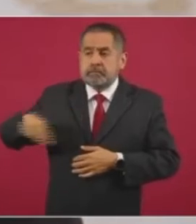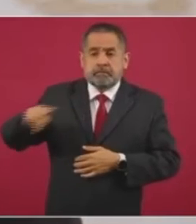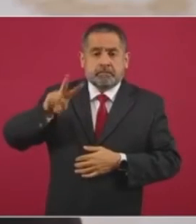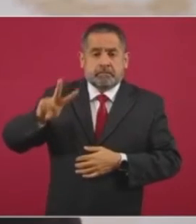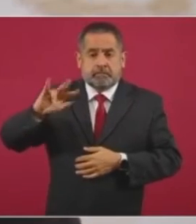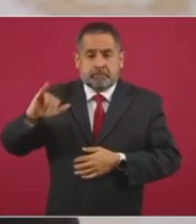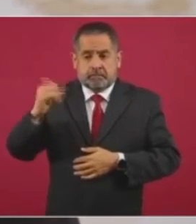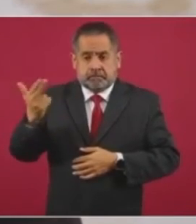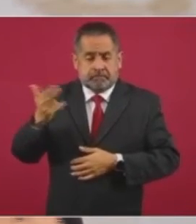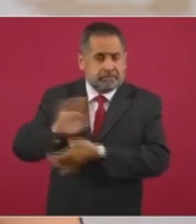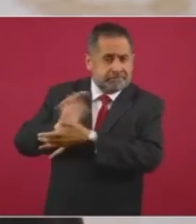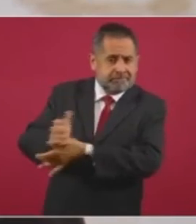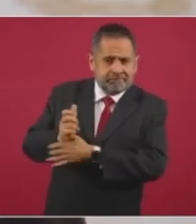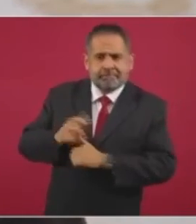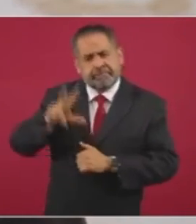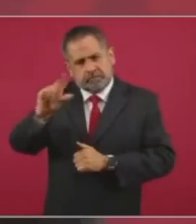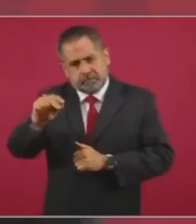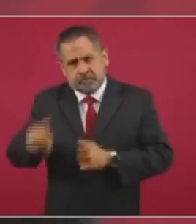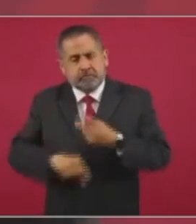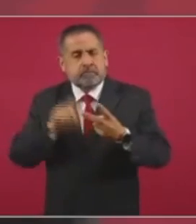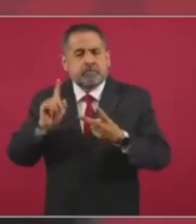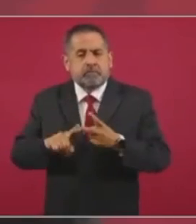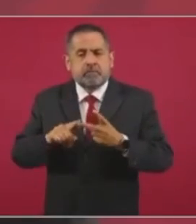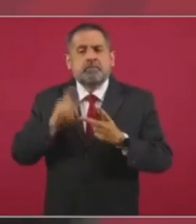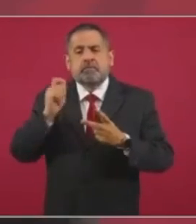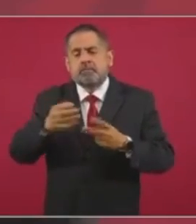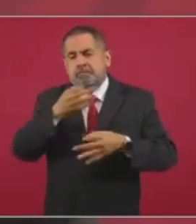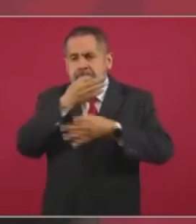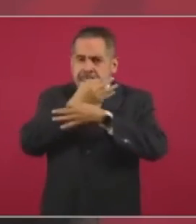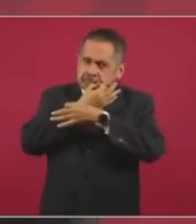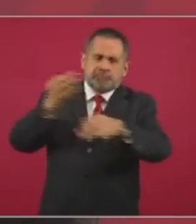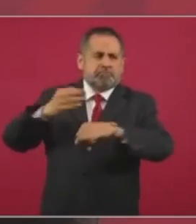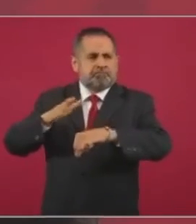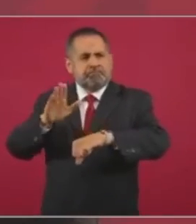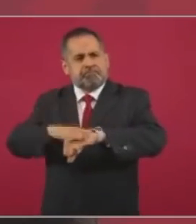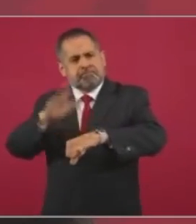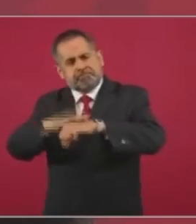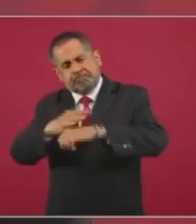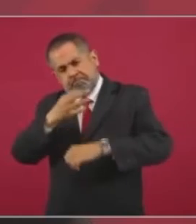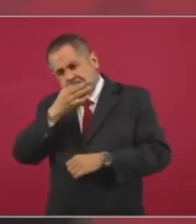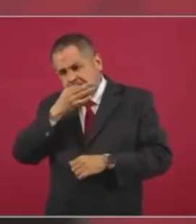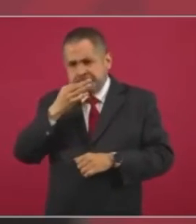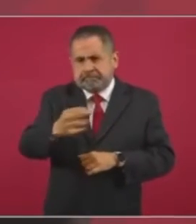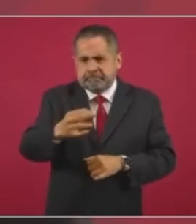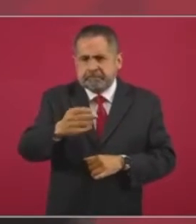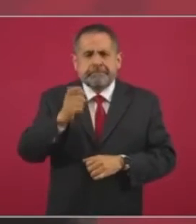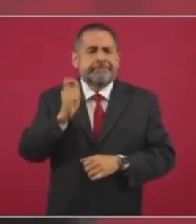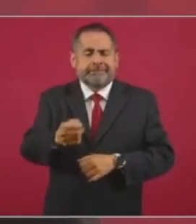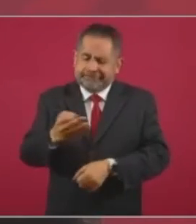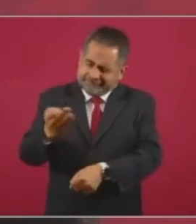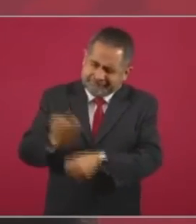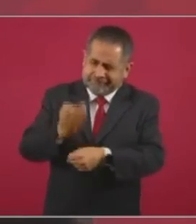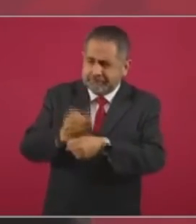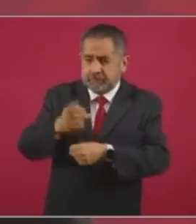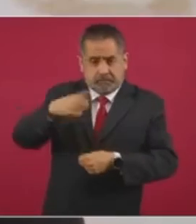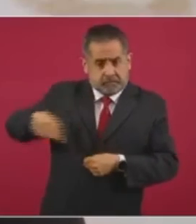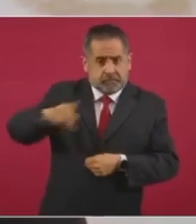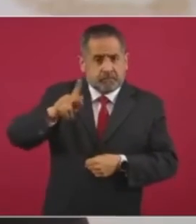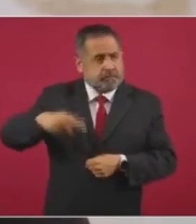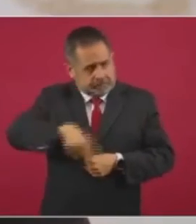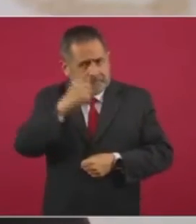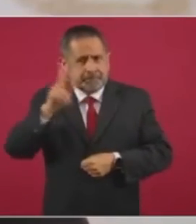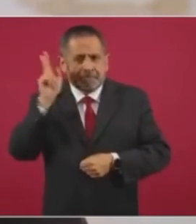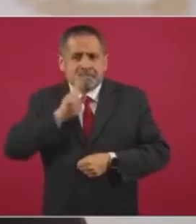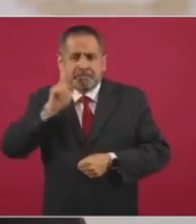viven con VIH. Número 2, el mensaje fuerte y claro de que es el momento de hacernos las pruebas